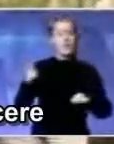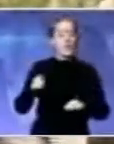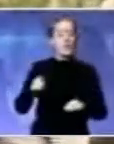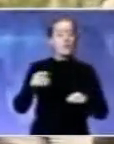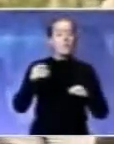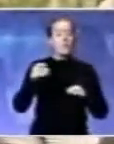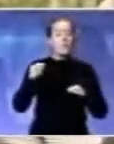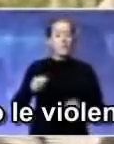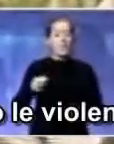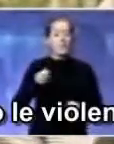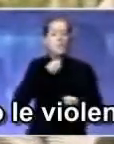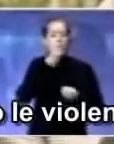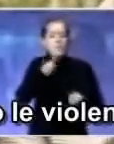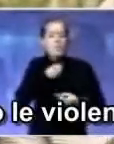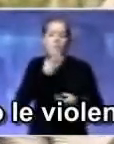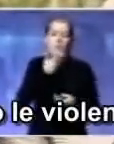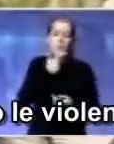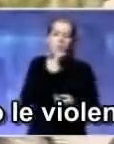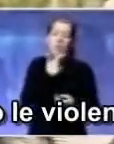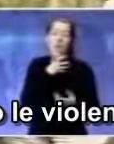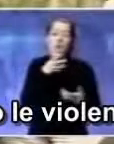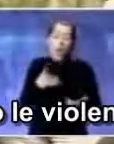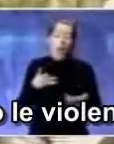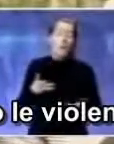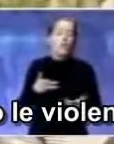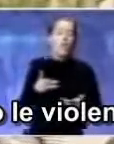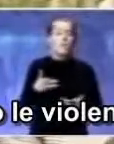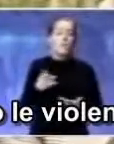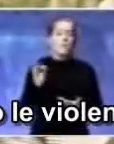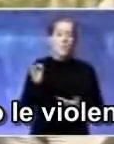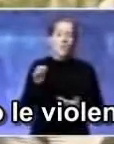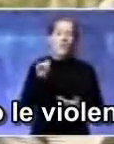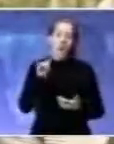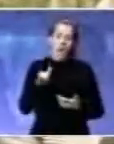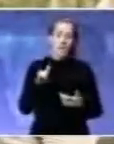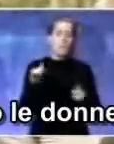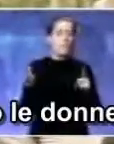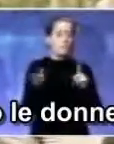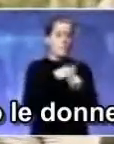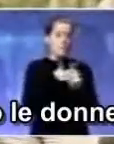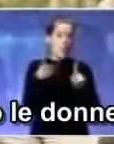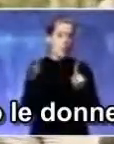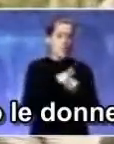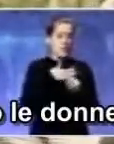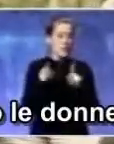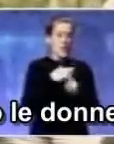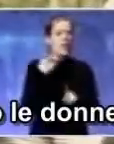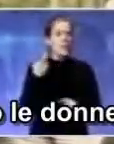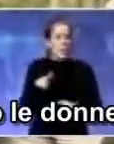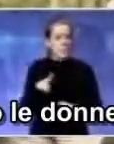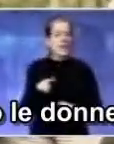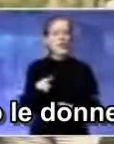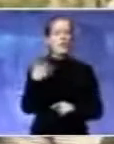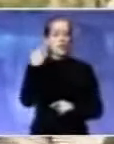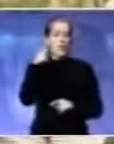conocer, pues que desgraciadamente existe los malos tratos, que existe el terrorismo contra